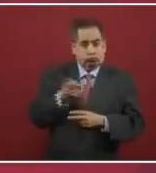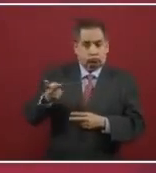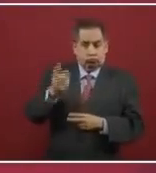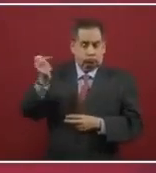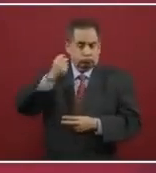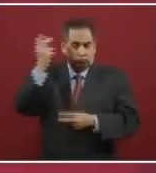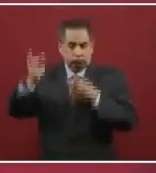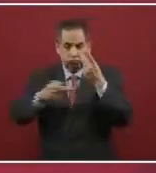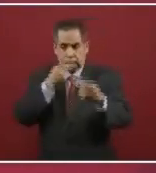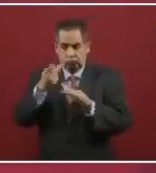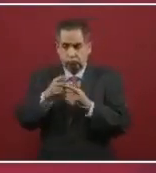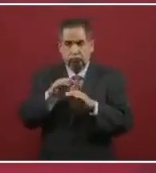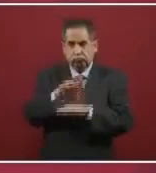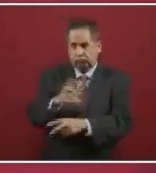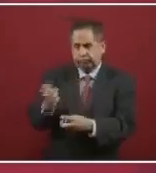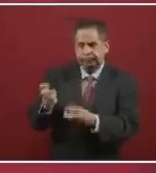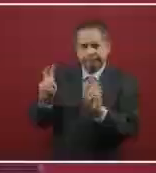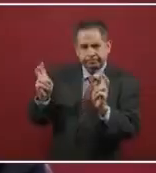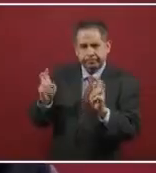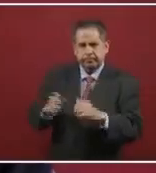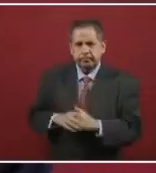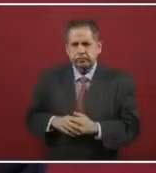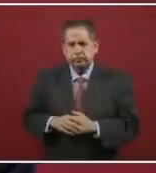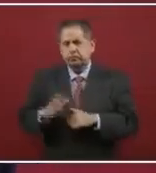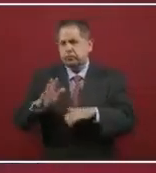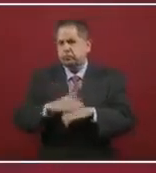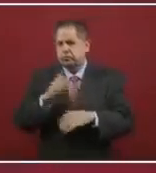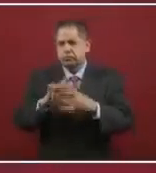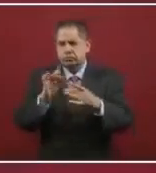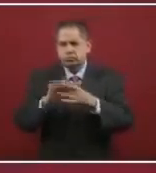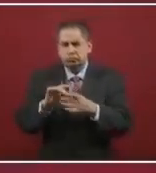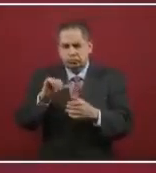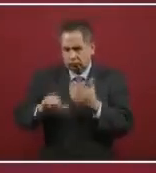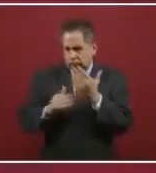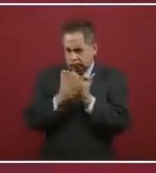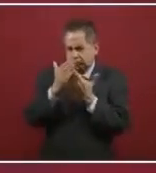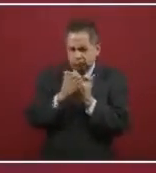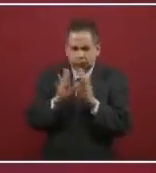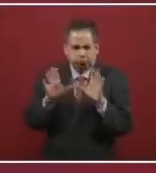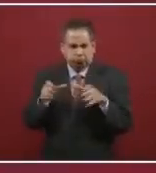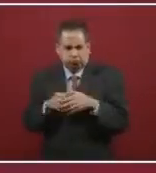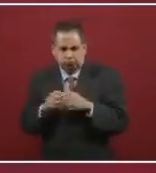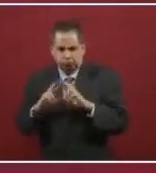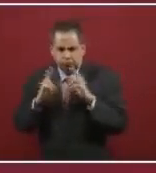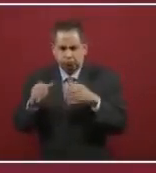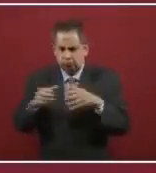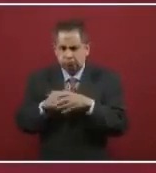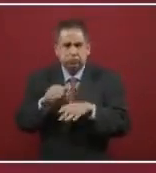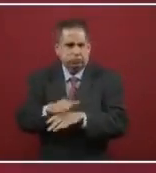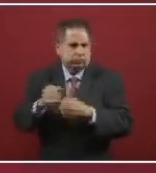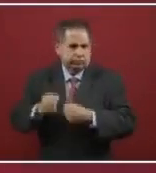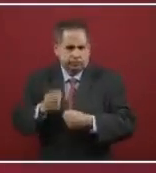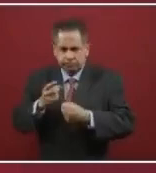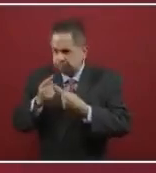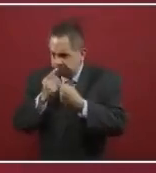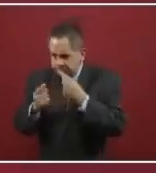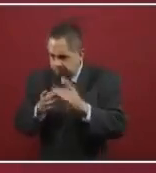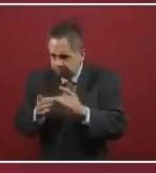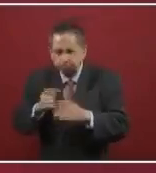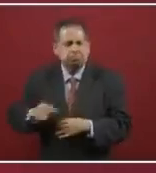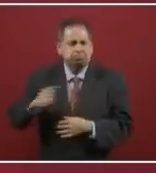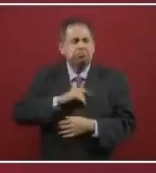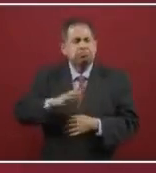tema, porque se trató en la reunión de la mañana de seguridad y se